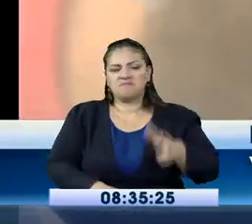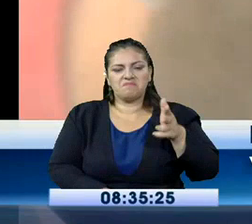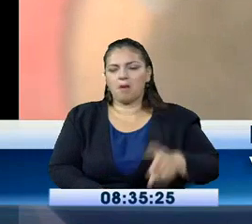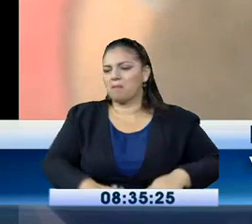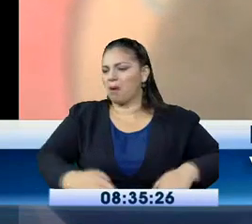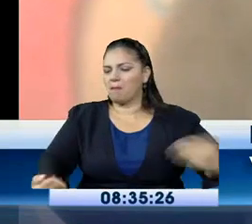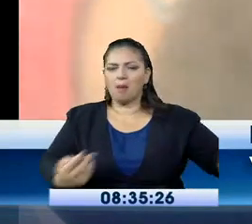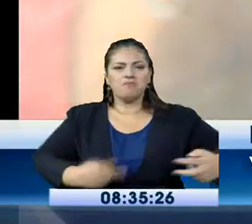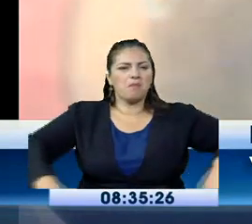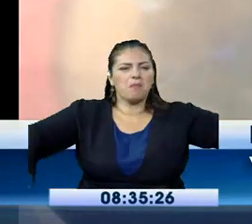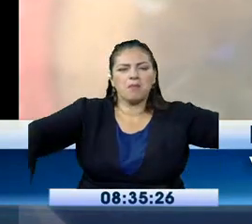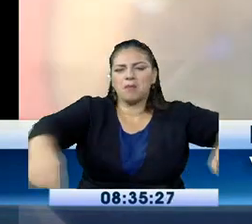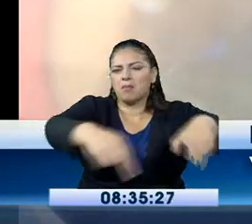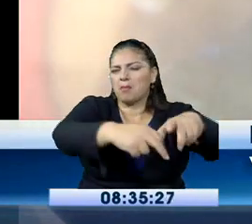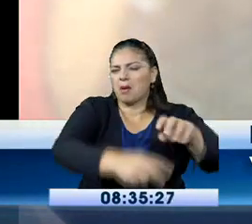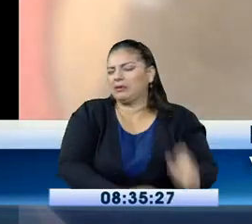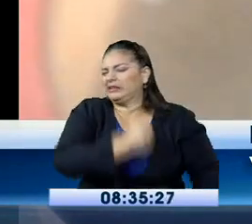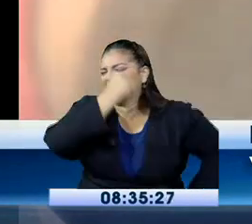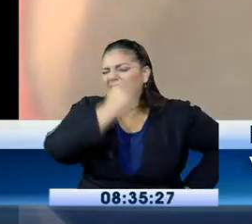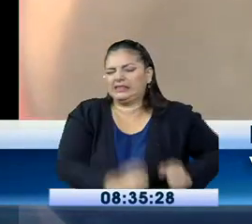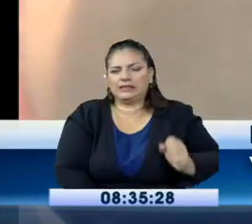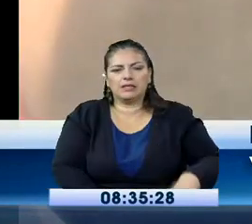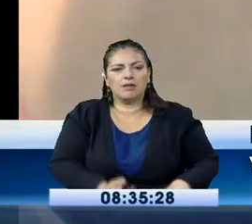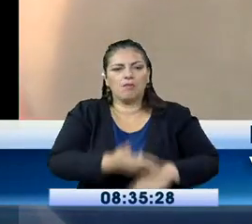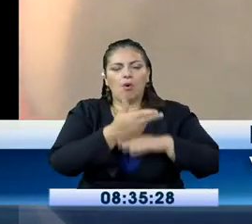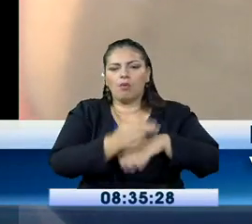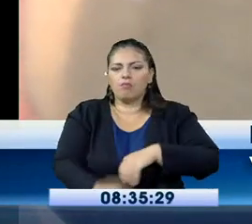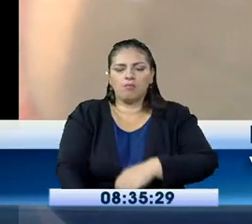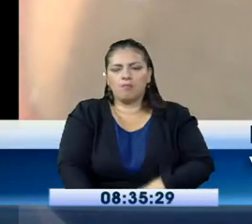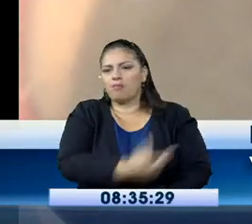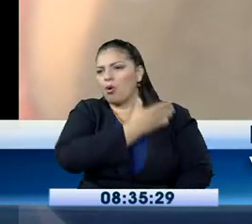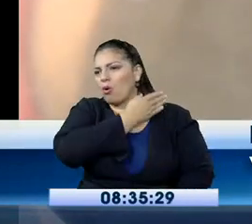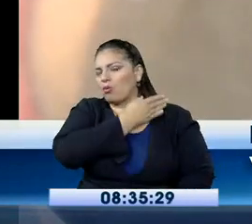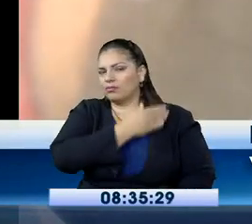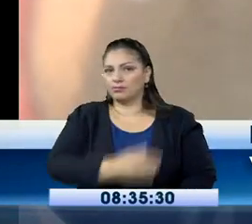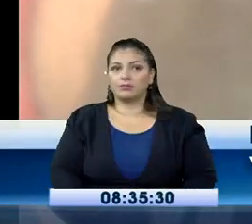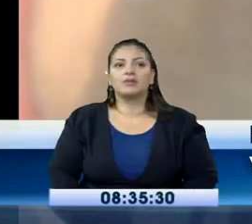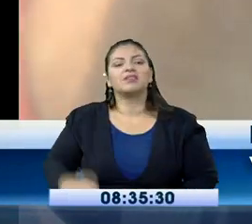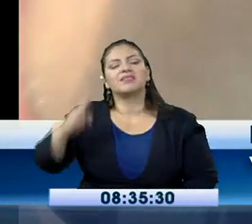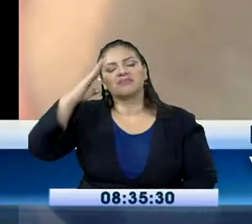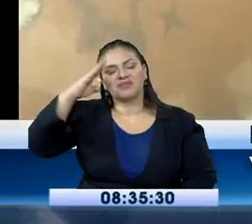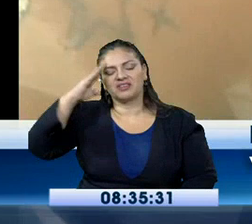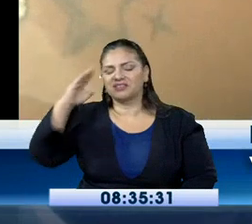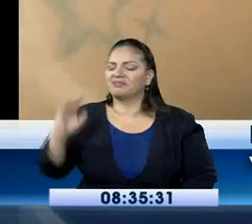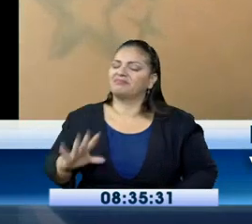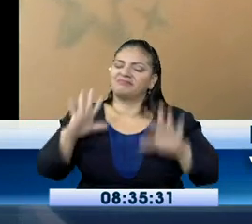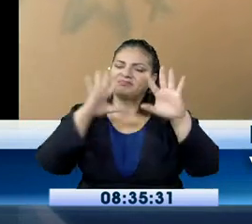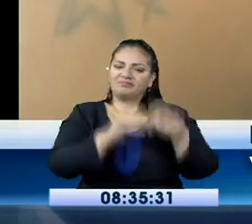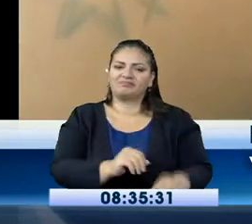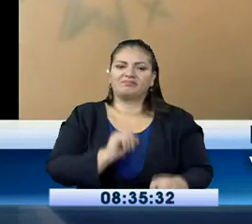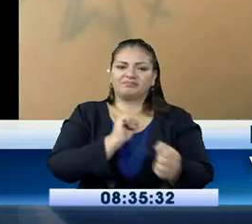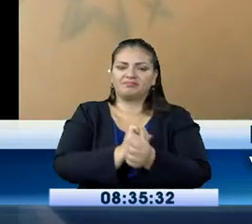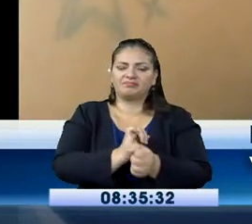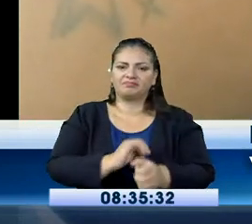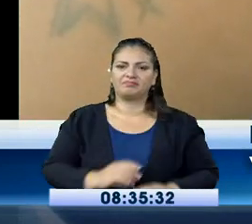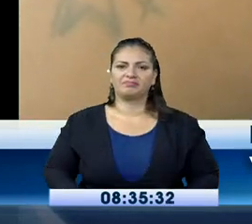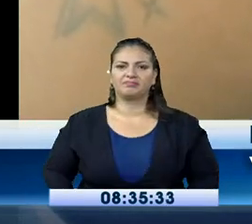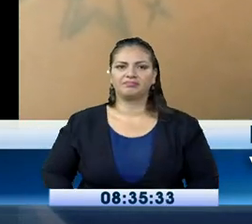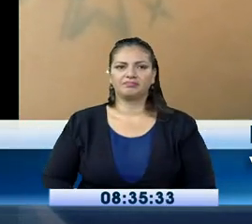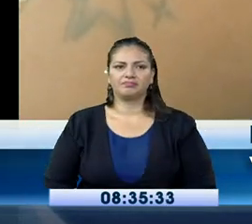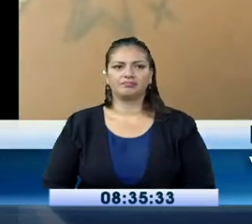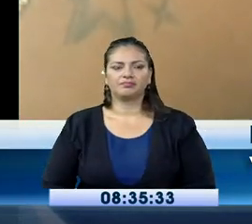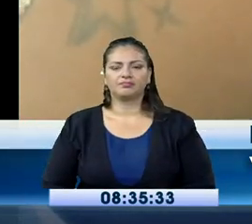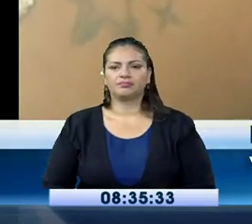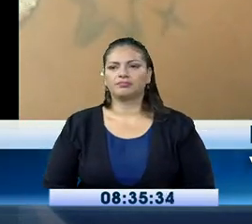Se presume que los tipos estaban por cometer un robo en la zona donde fueron detenidos. Sin embargo, ahora quedaron a órdenes